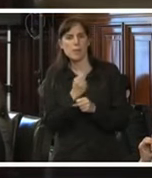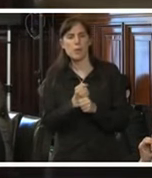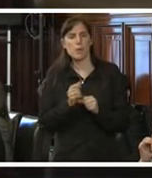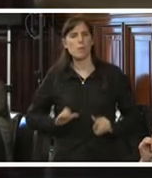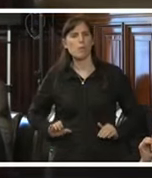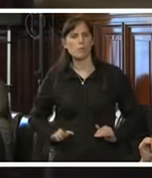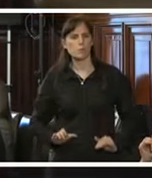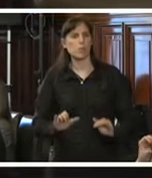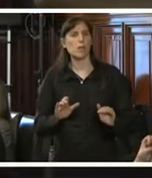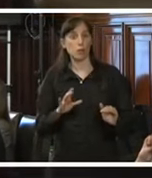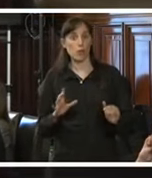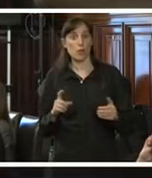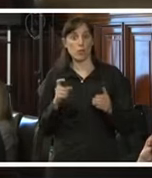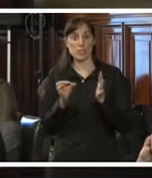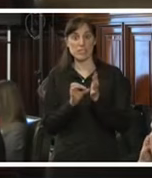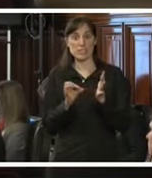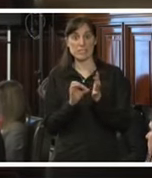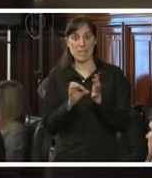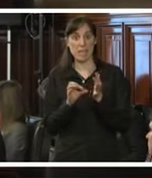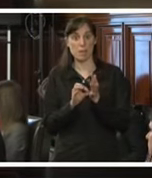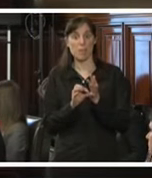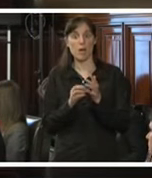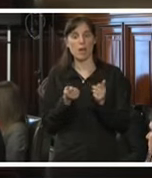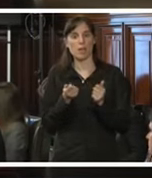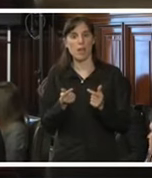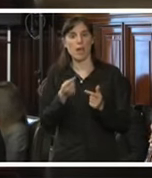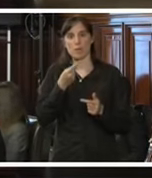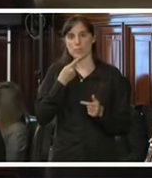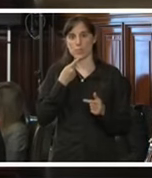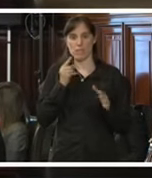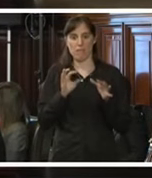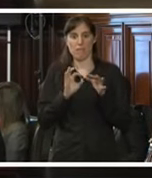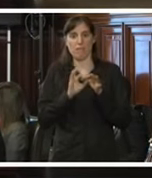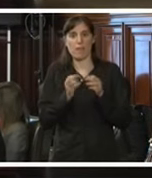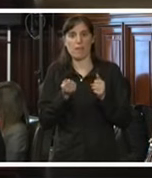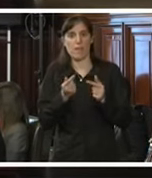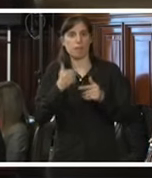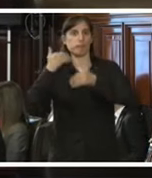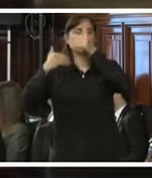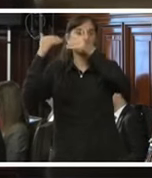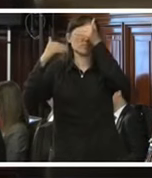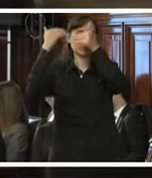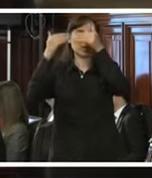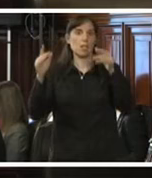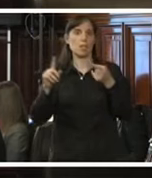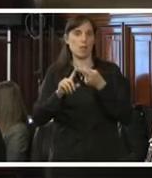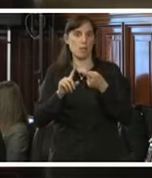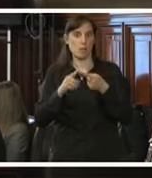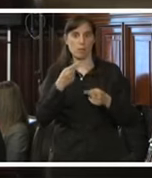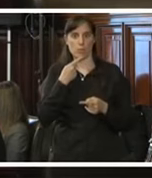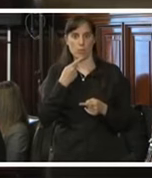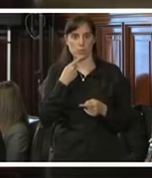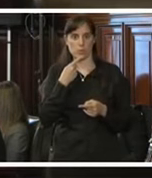funcionarios que se adhieren al sistema y esquema de instrumentalización política y los promociona ubicándolos en ternas que riñen con